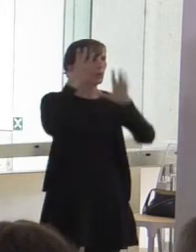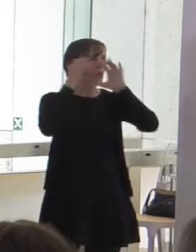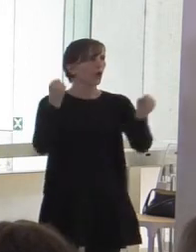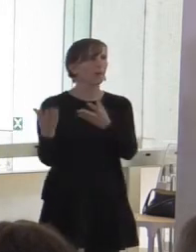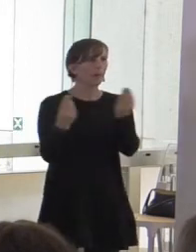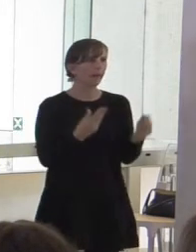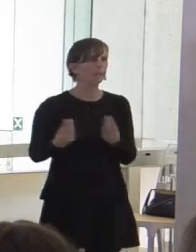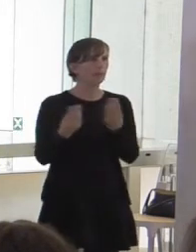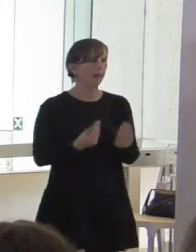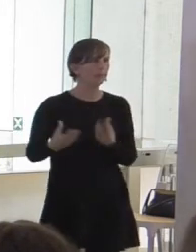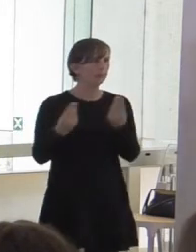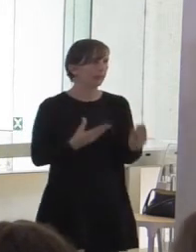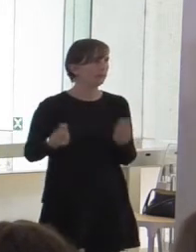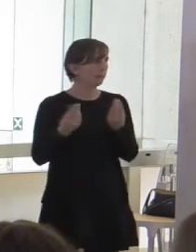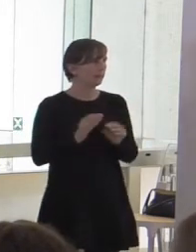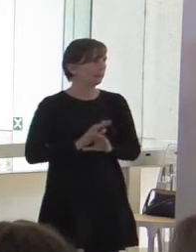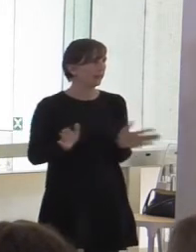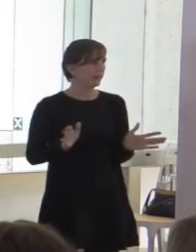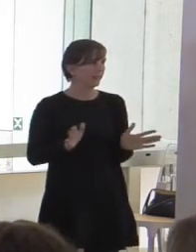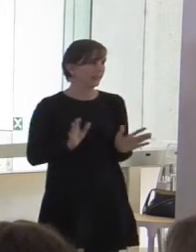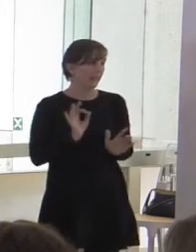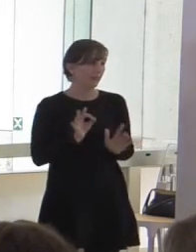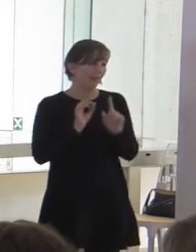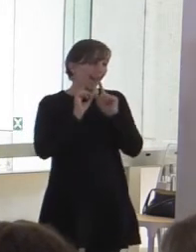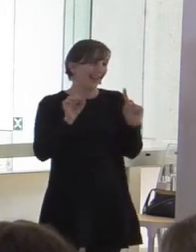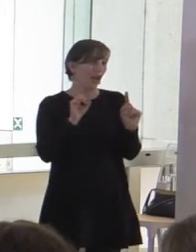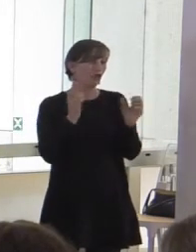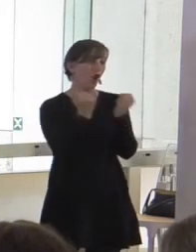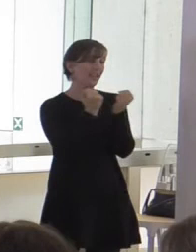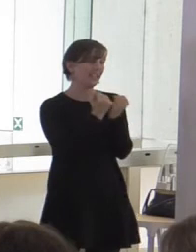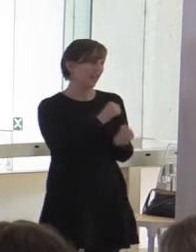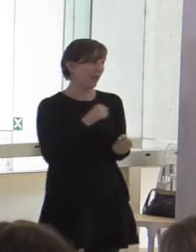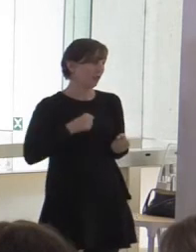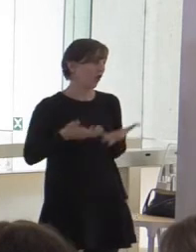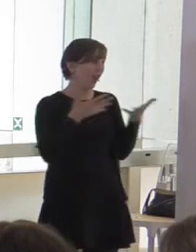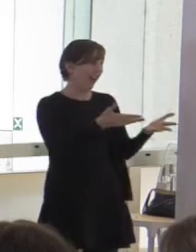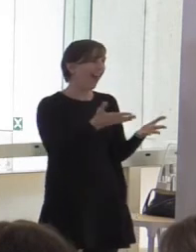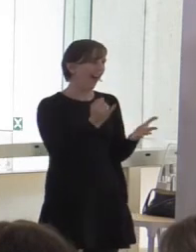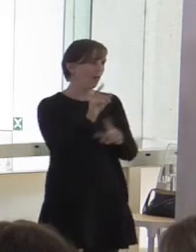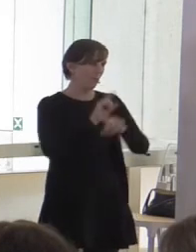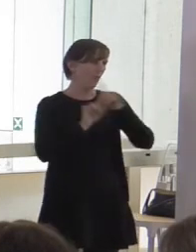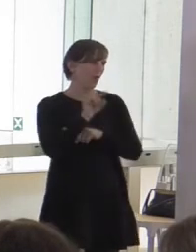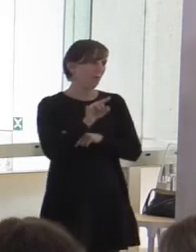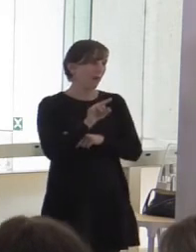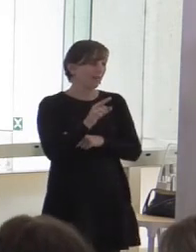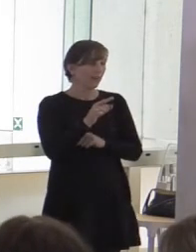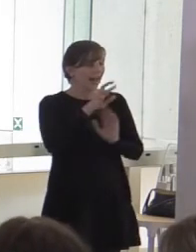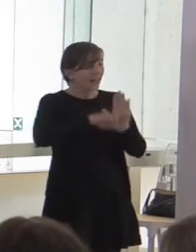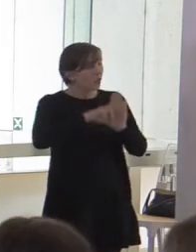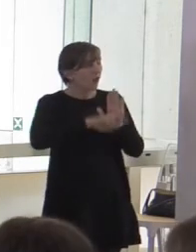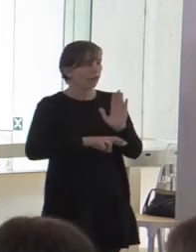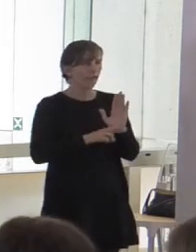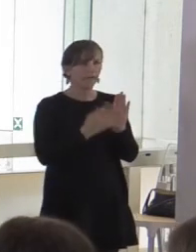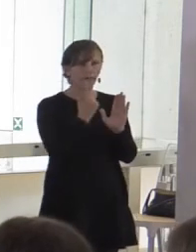casos. Efectivamente, en el caso de la asistencia personal hay un problema y es la falta de regulación a la que tú